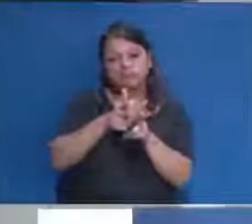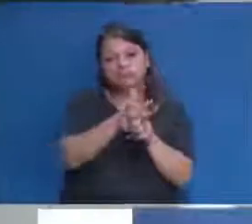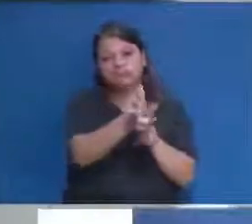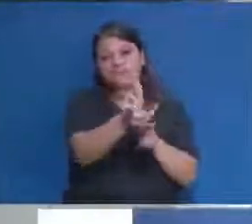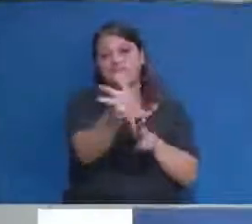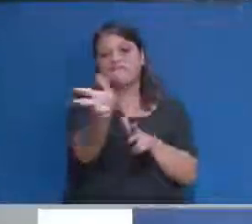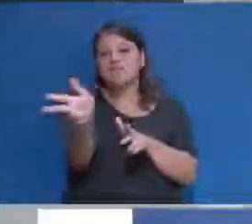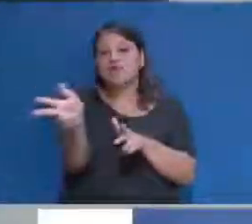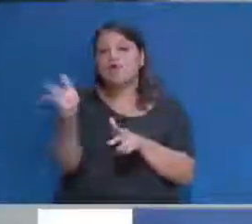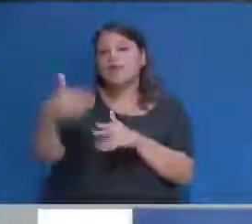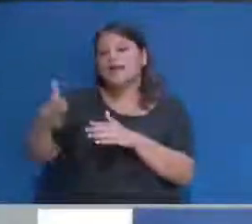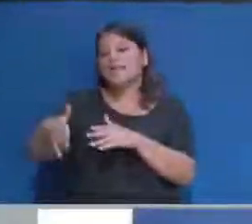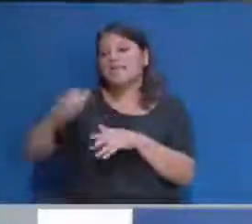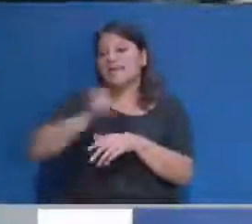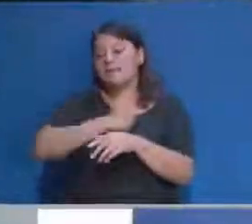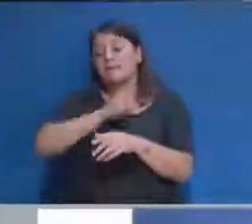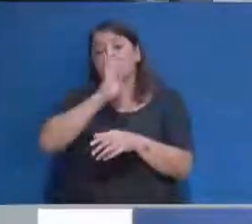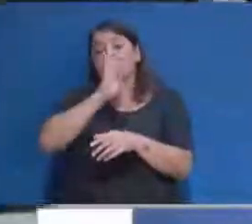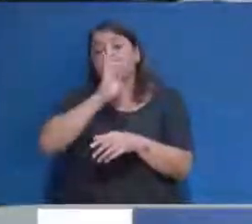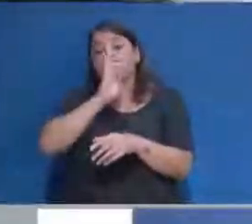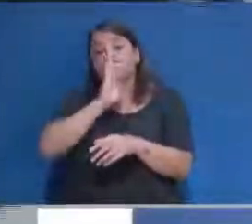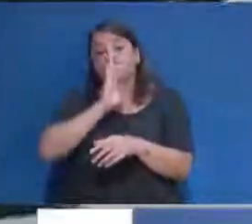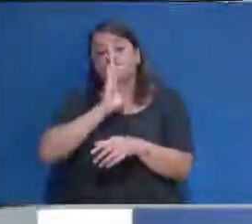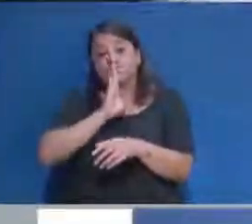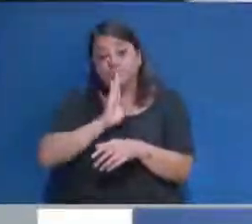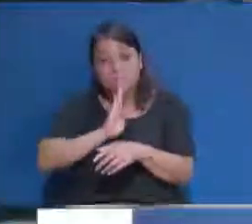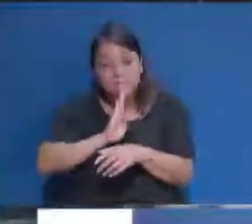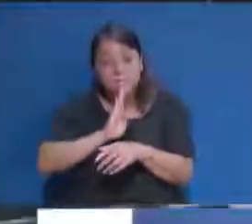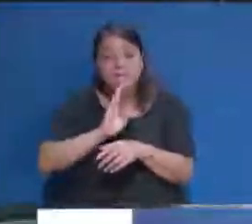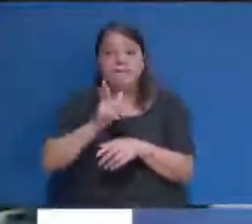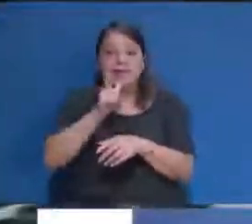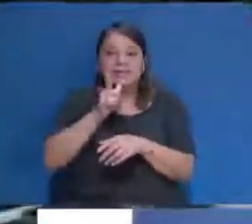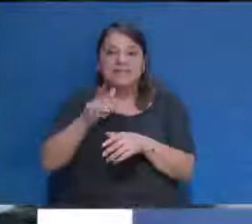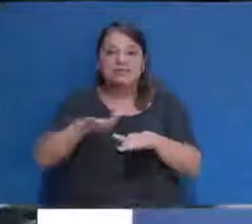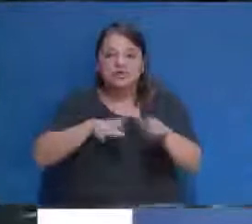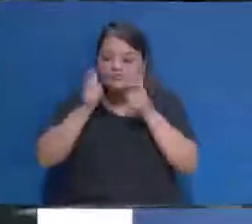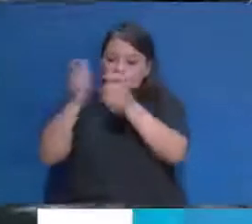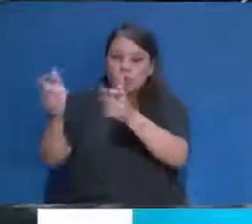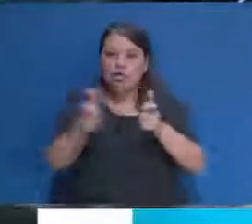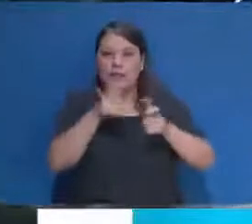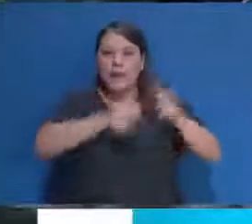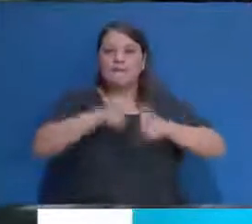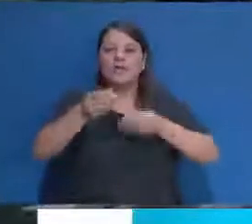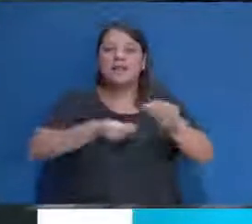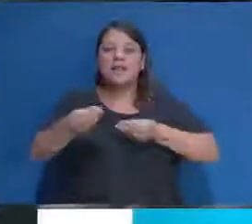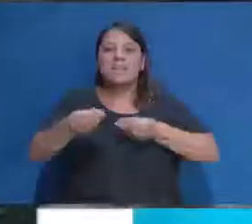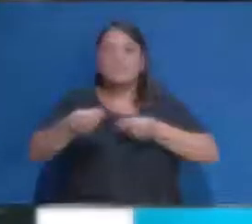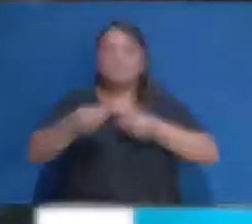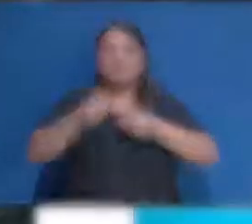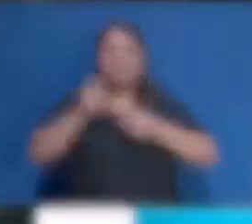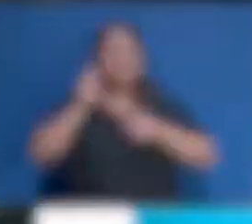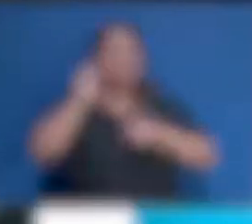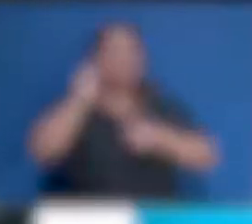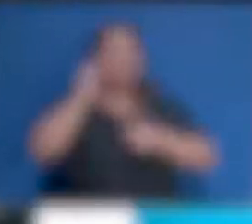por la calle catamarca paciencia y bueno todo parece indicar que está controlado y la gente de cosas está trabajando en este sitio de